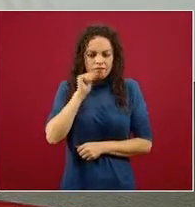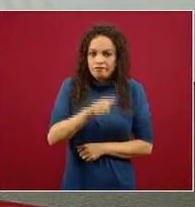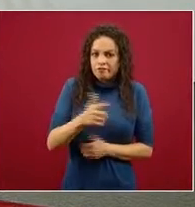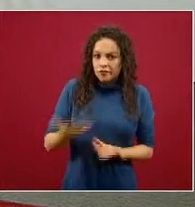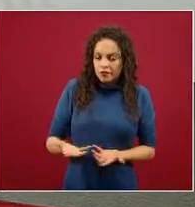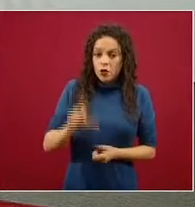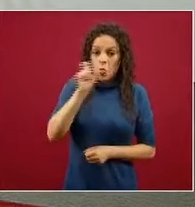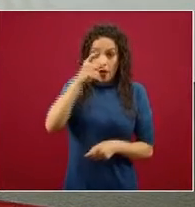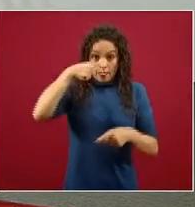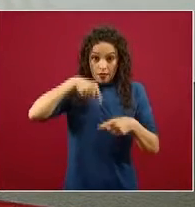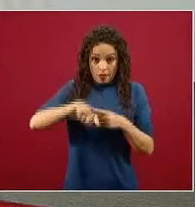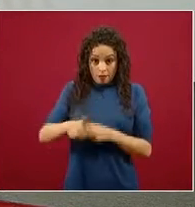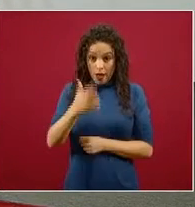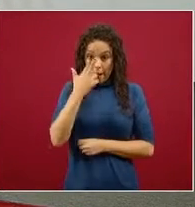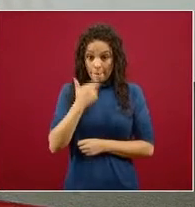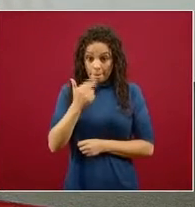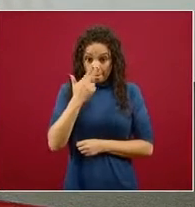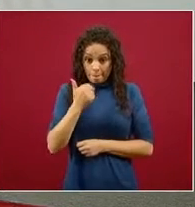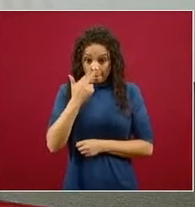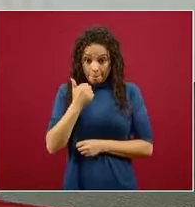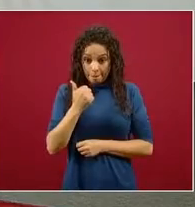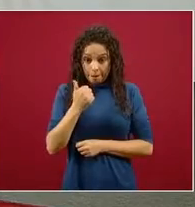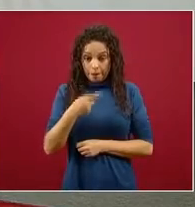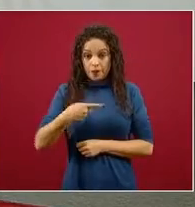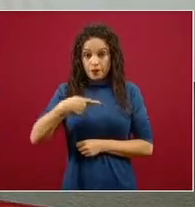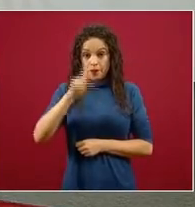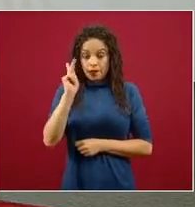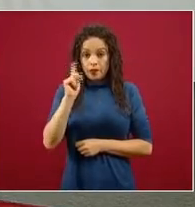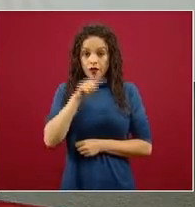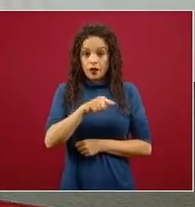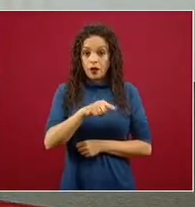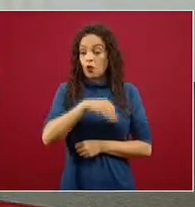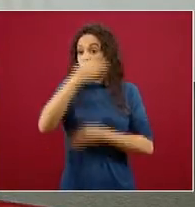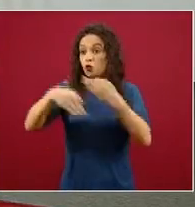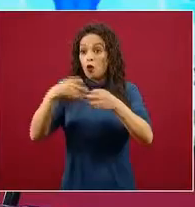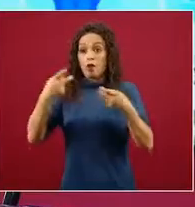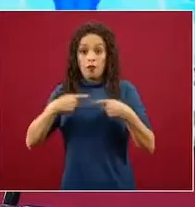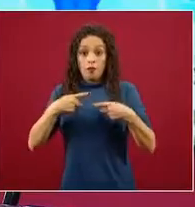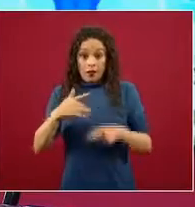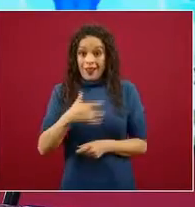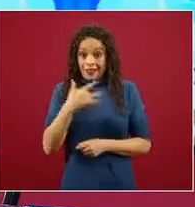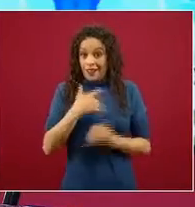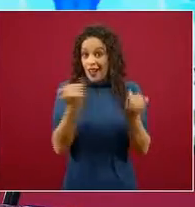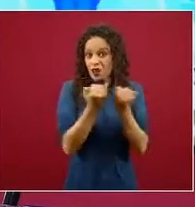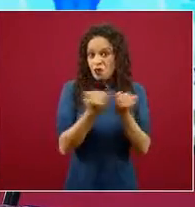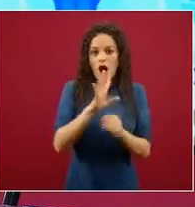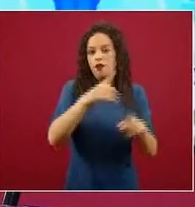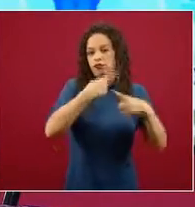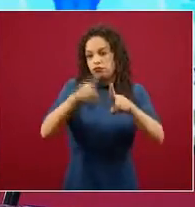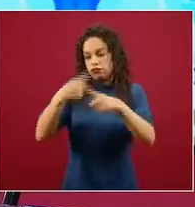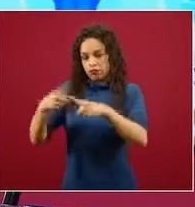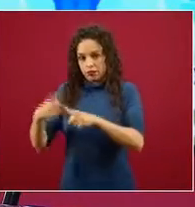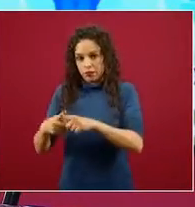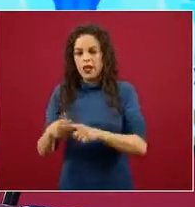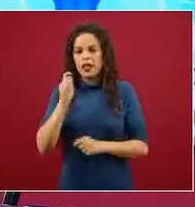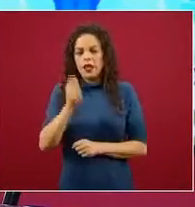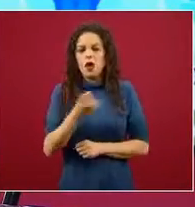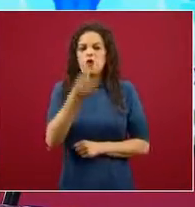del inicio de la diabetes, pero son característicos, pero no necesariamente ocurren en todas las personas, son que empieza a dar mucha